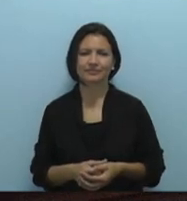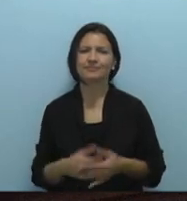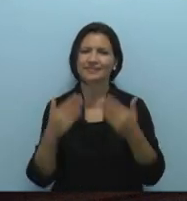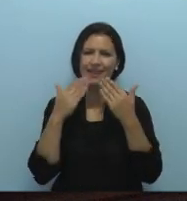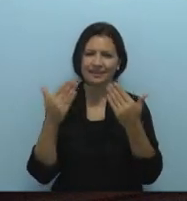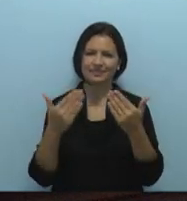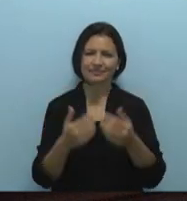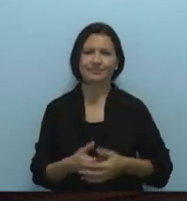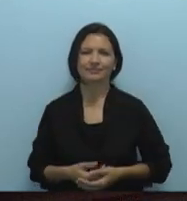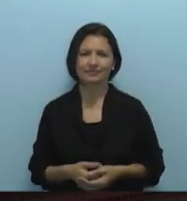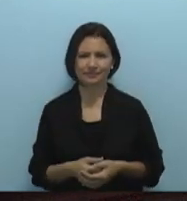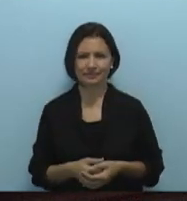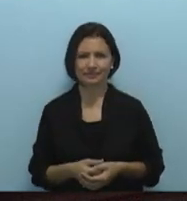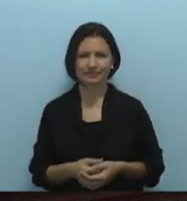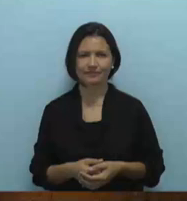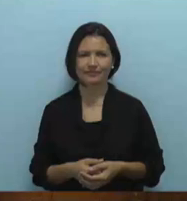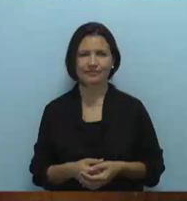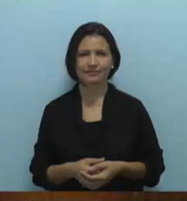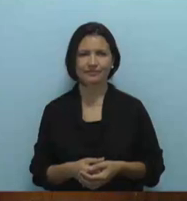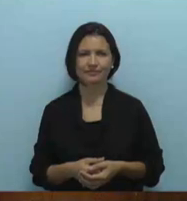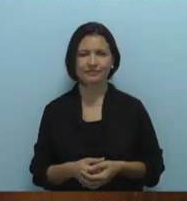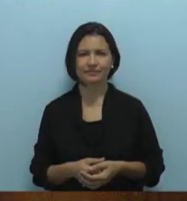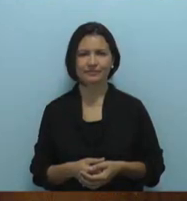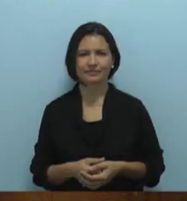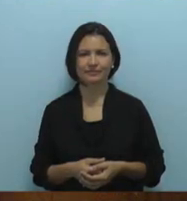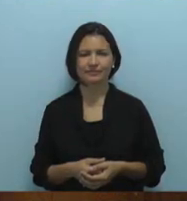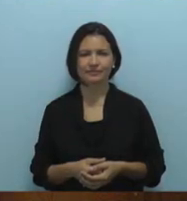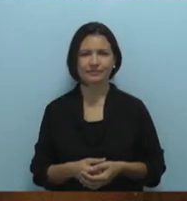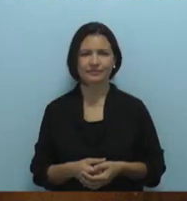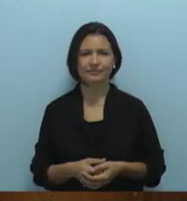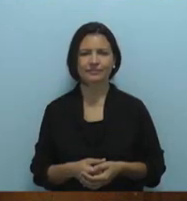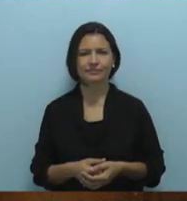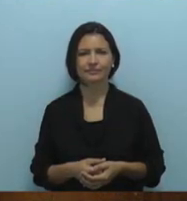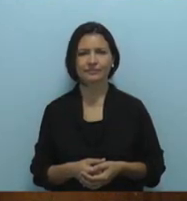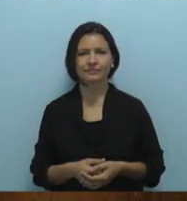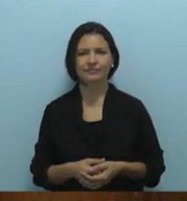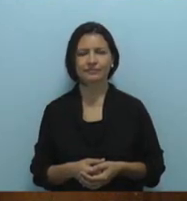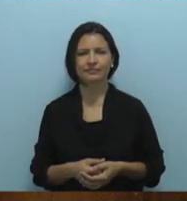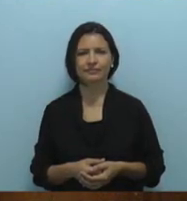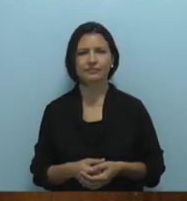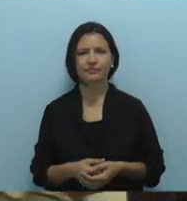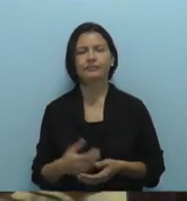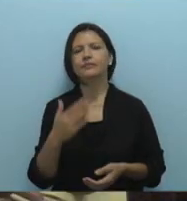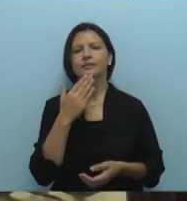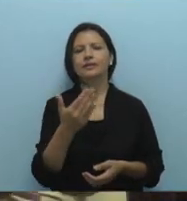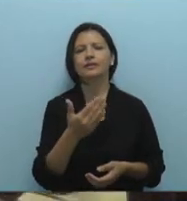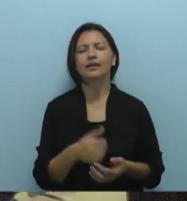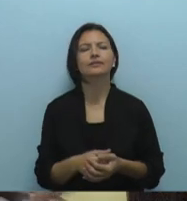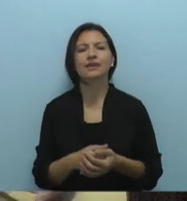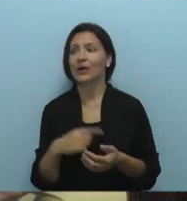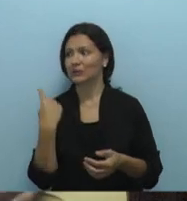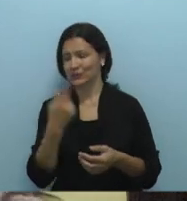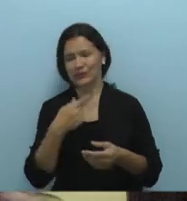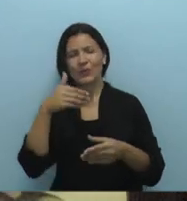ley. Muchas gracias. Gracias, diputada Galnares. Tiene la palabra el diputado Carlos Del Frade. Gracias, presidenta. Nosotros vamos a acompañar